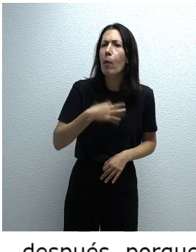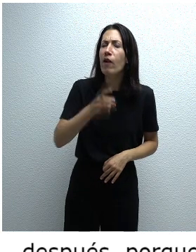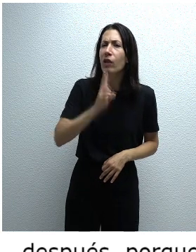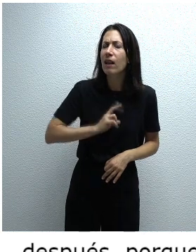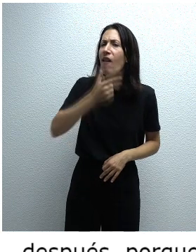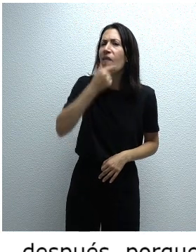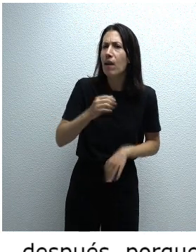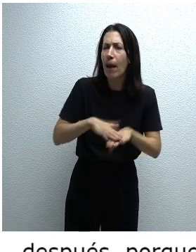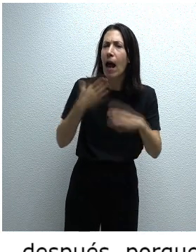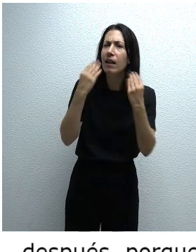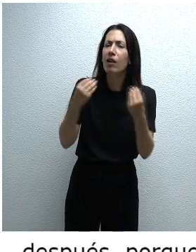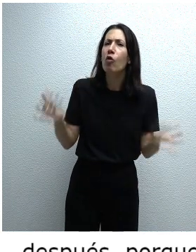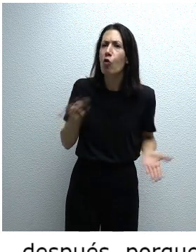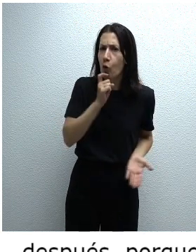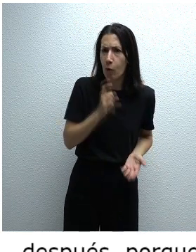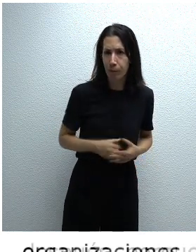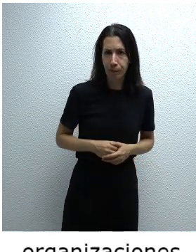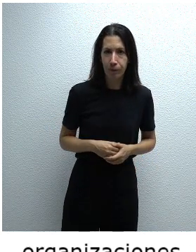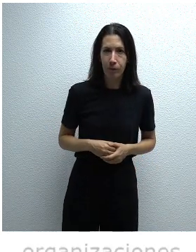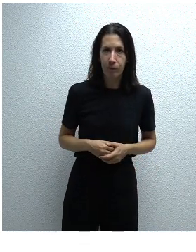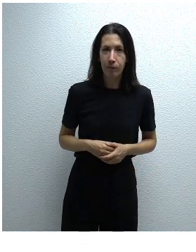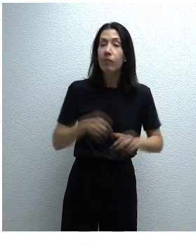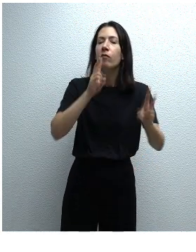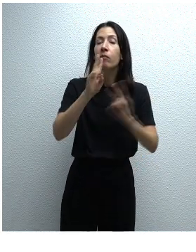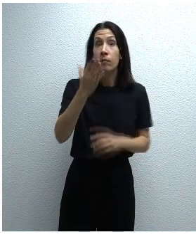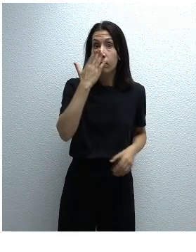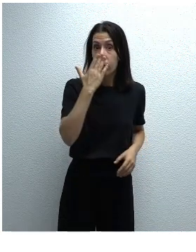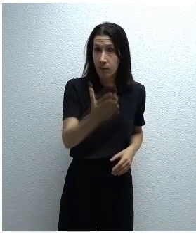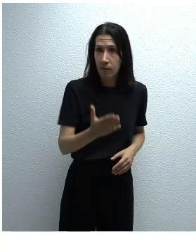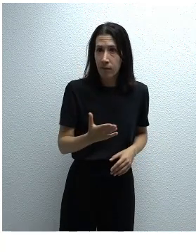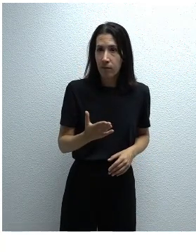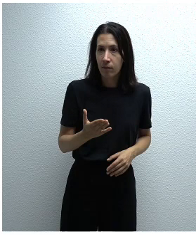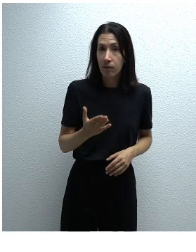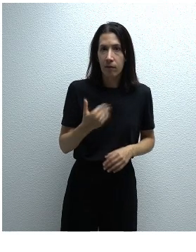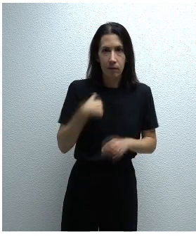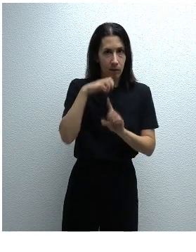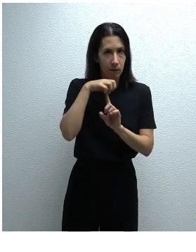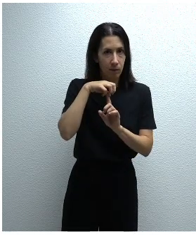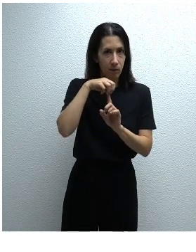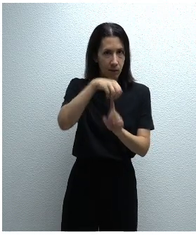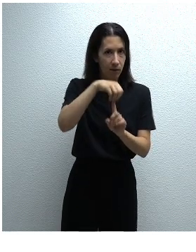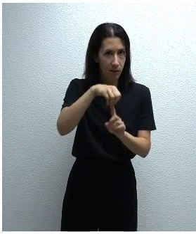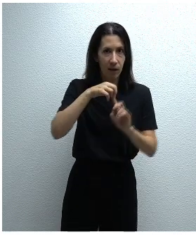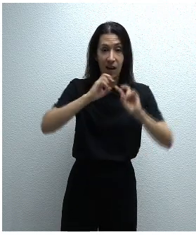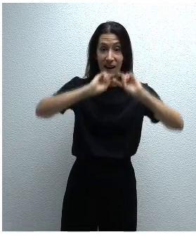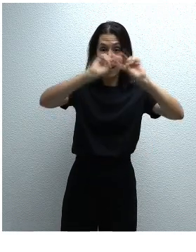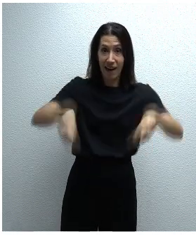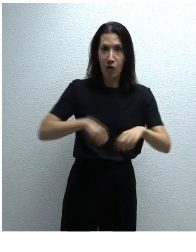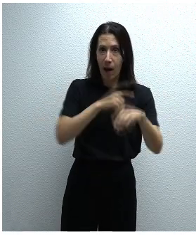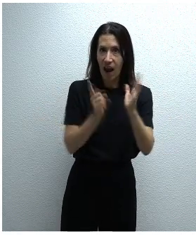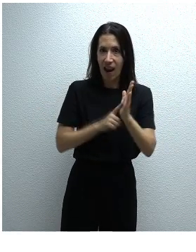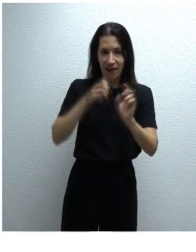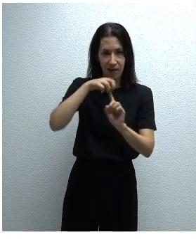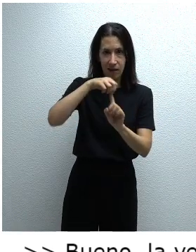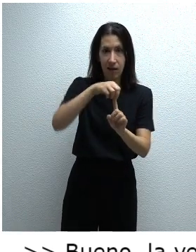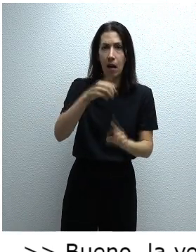tema? Bueno, la verdad es que ese es el núcleo fundamental de esta reforma. Quiero decir,